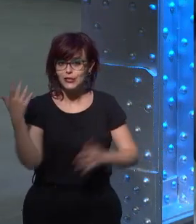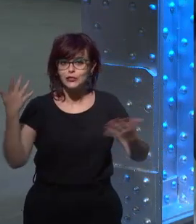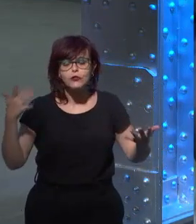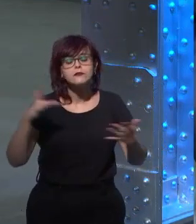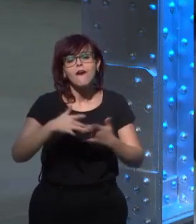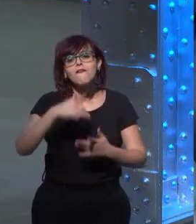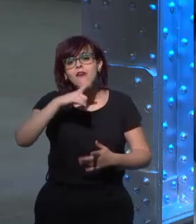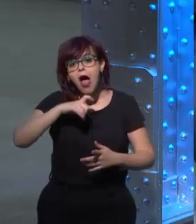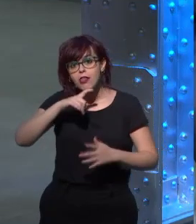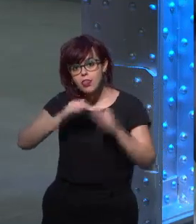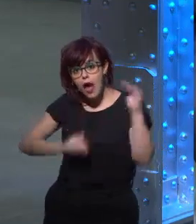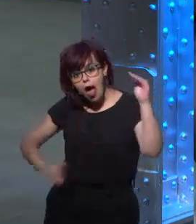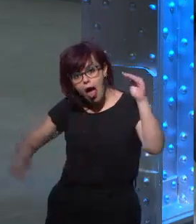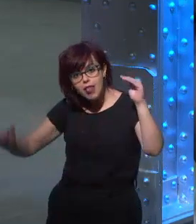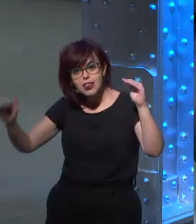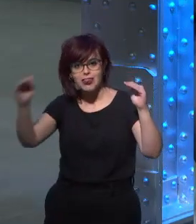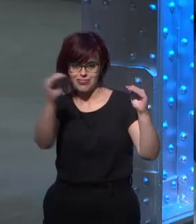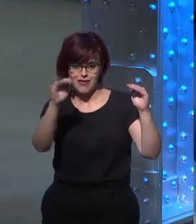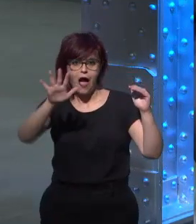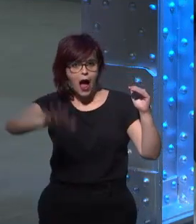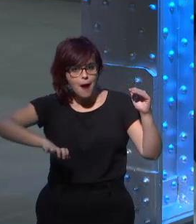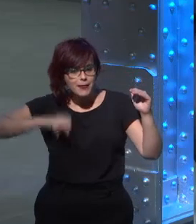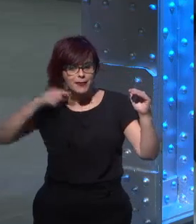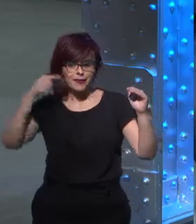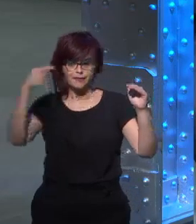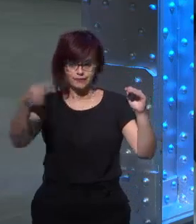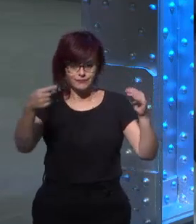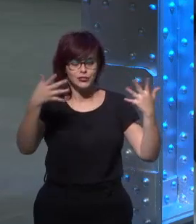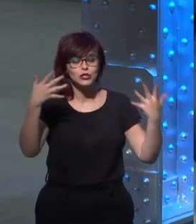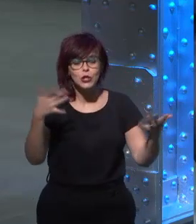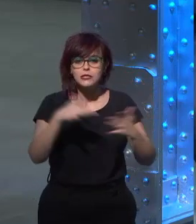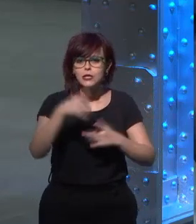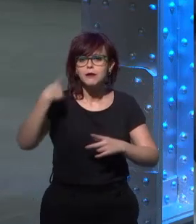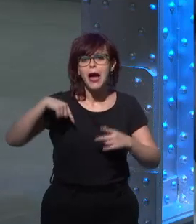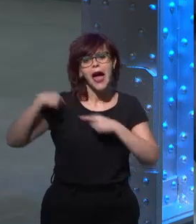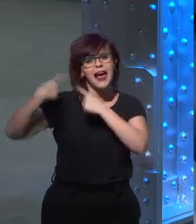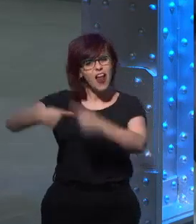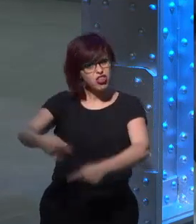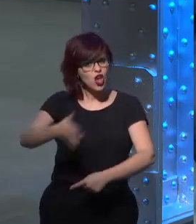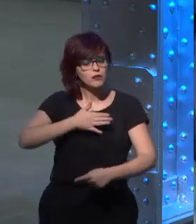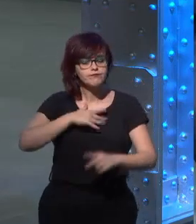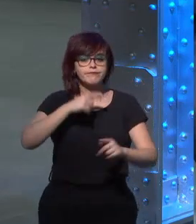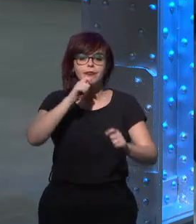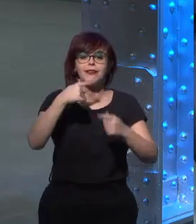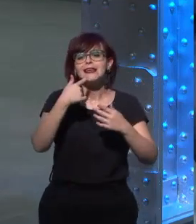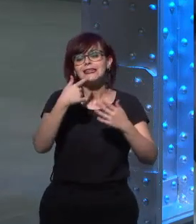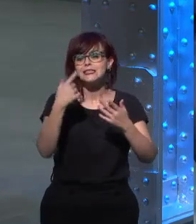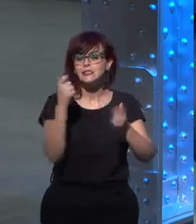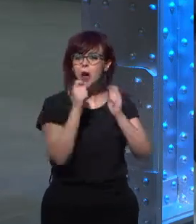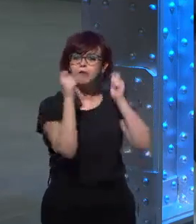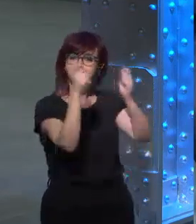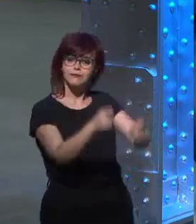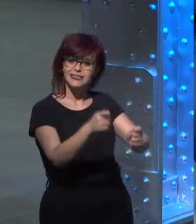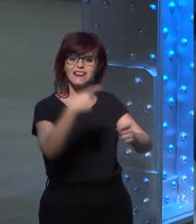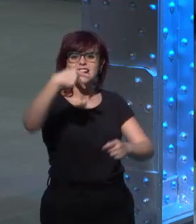mucho que aprender. Hemos sido la generación que durante un tiempo se nos categorizó como